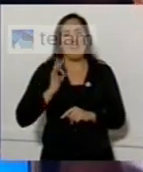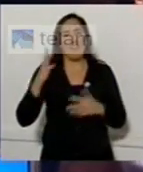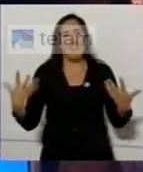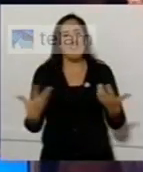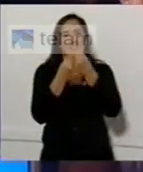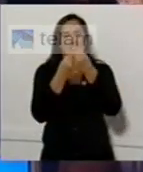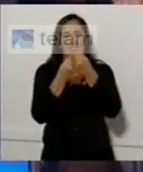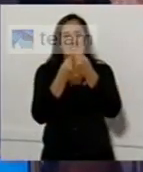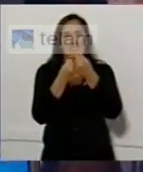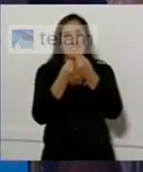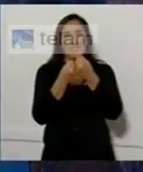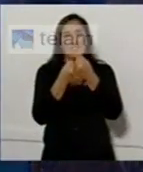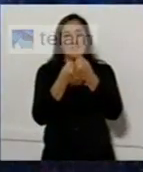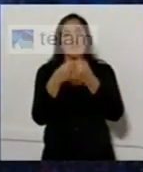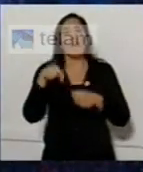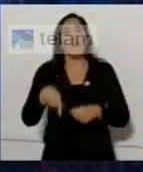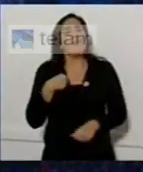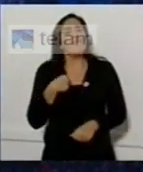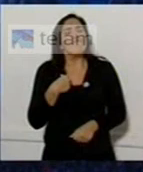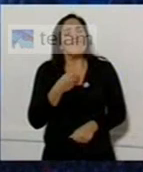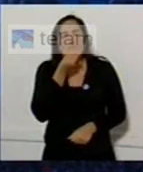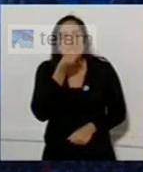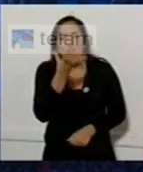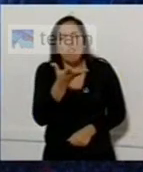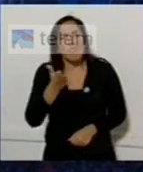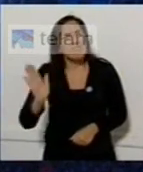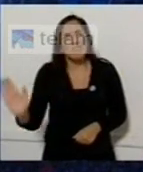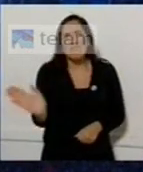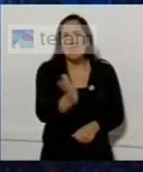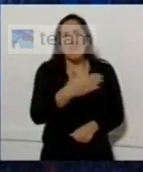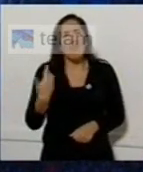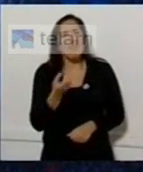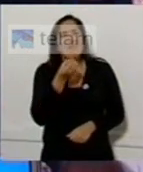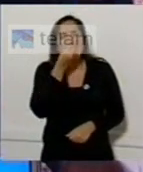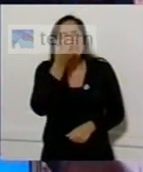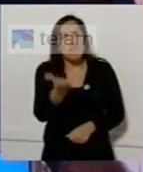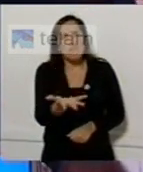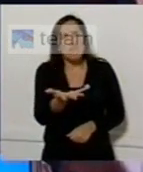quiero confesarles a todos ustedes que